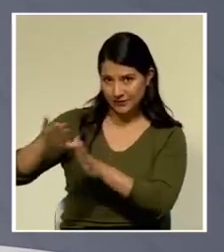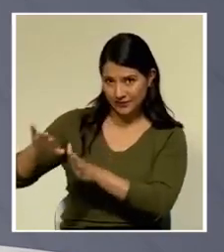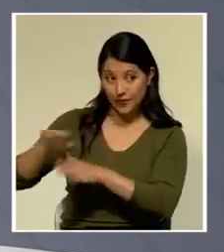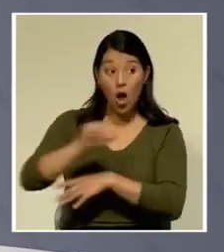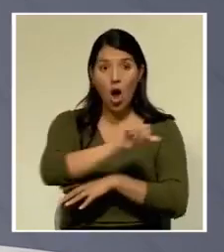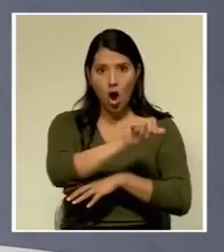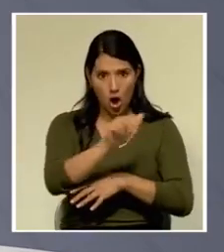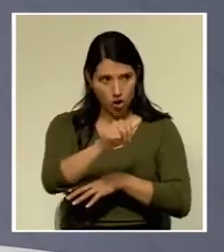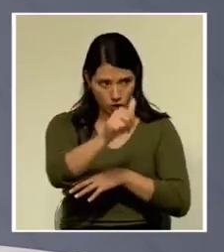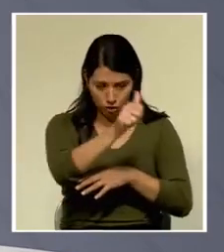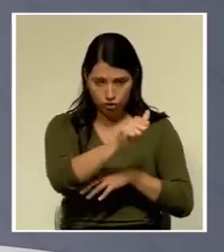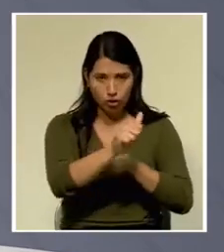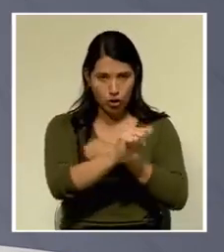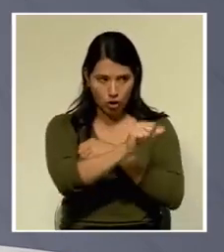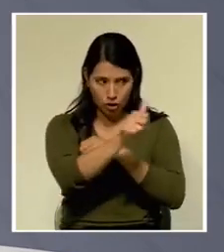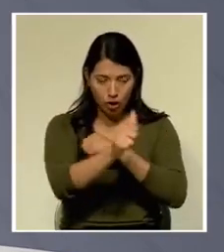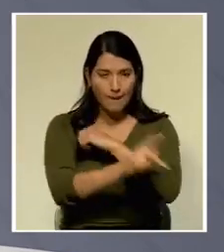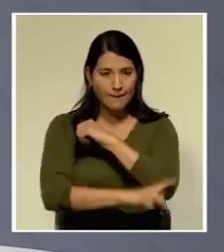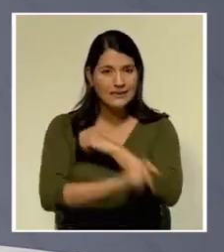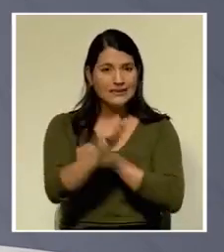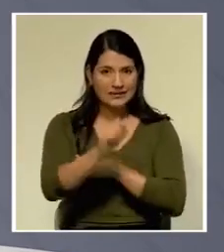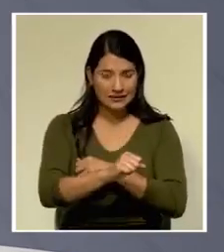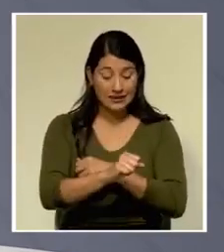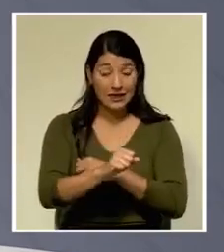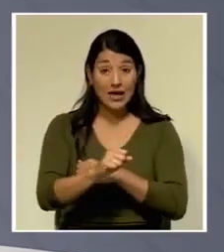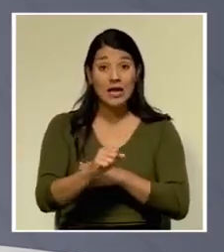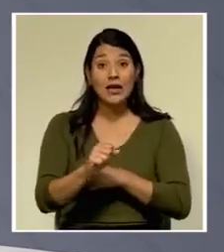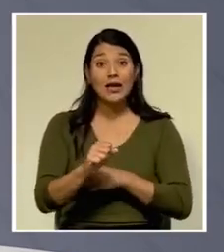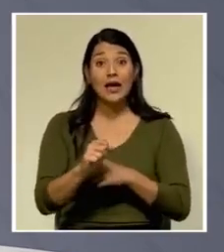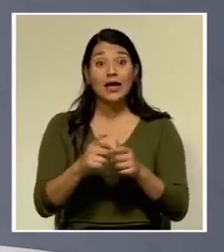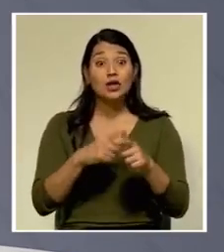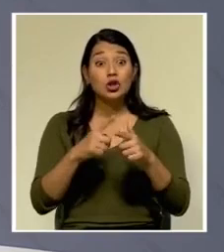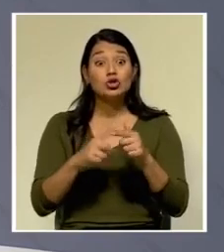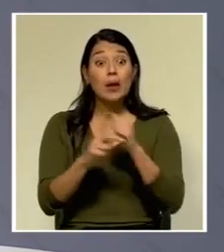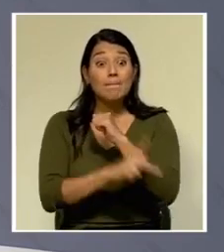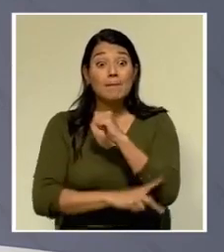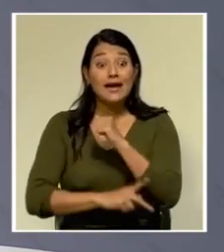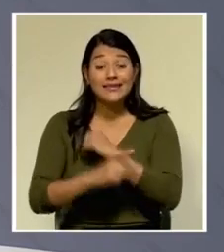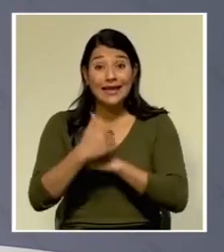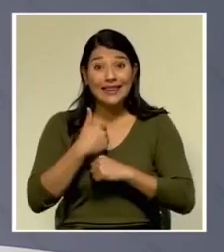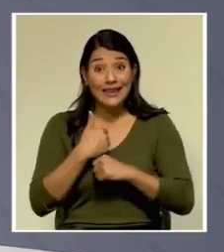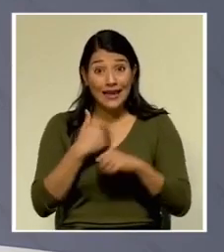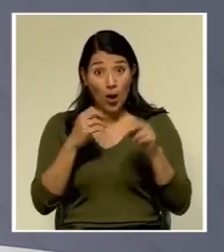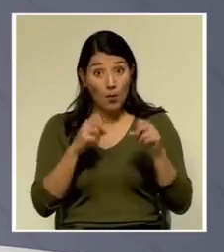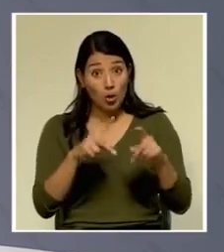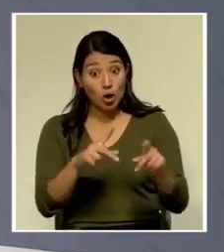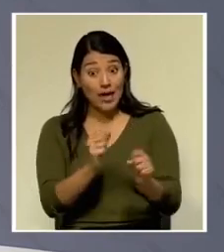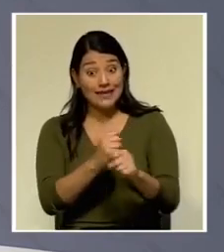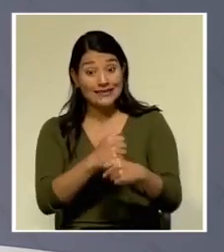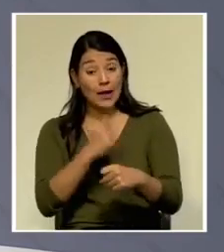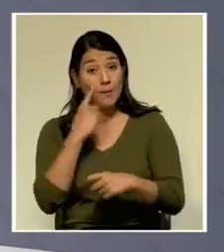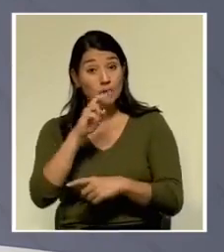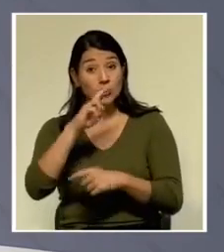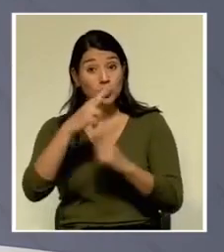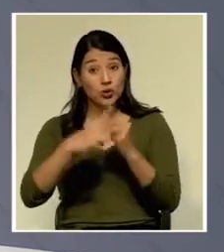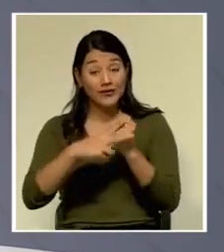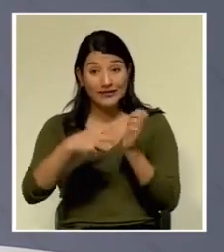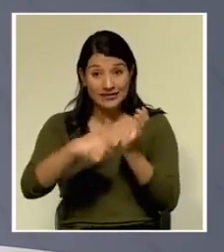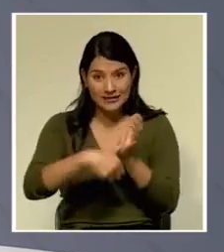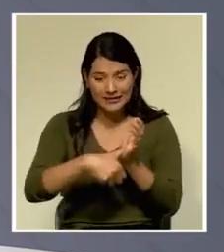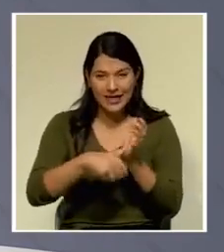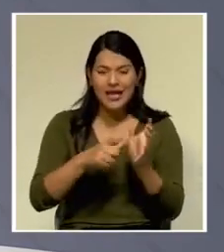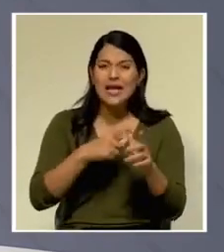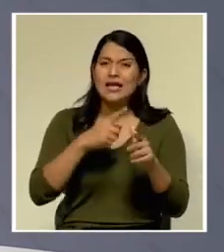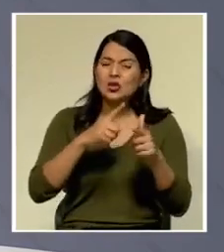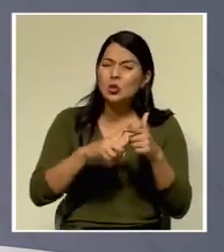sí. Los que tenemos ese instituto o esa posibilidad de hacerlo, vamos motivados en la